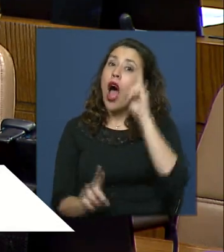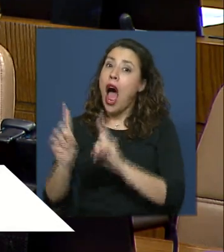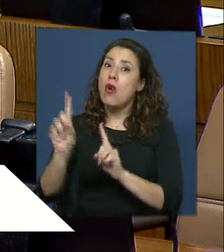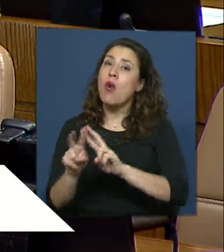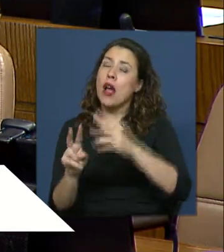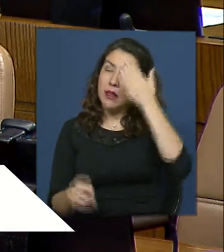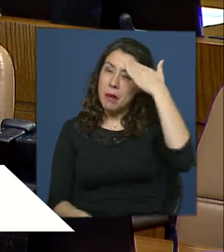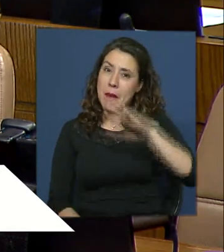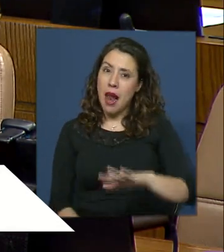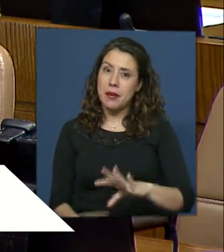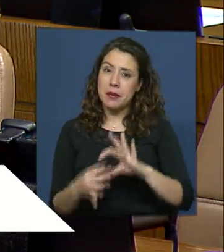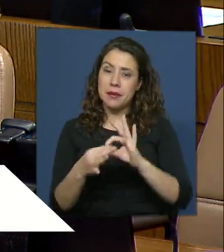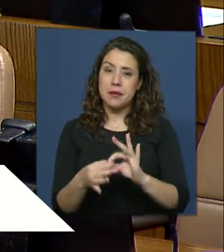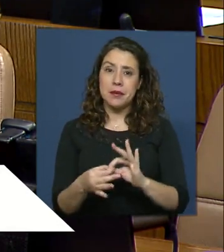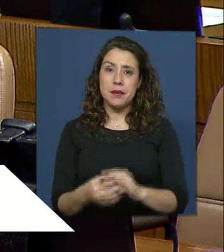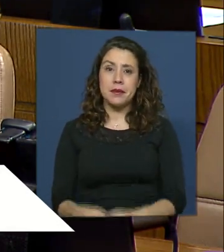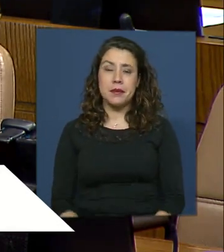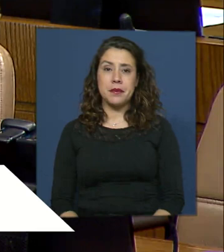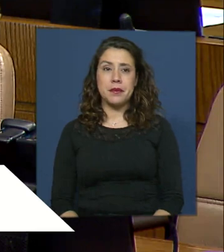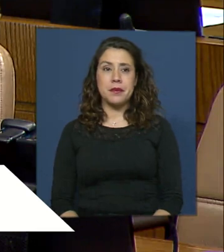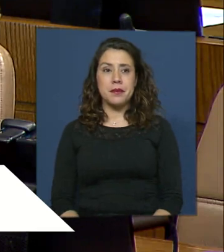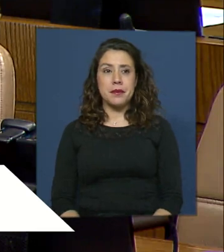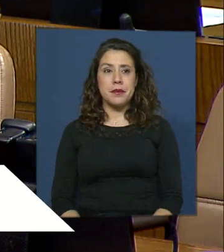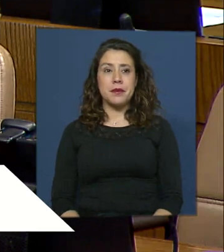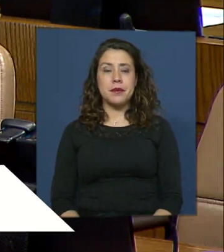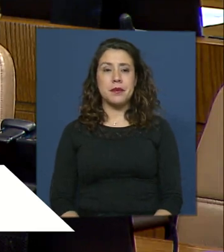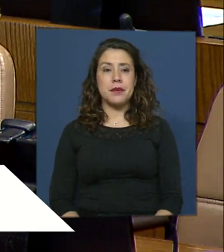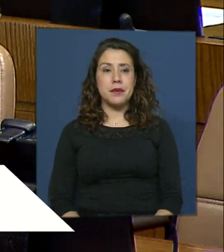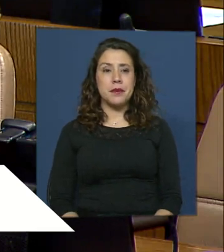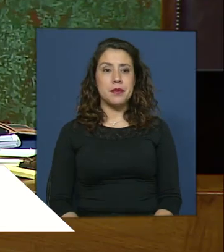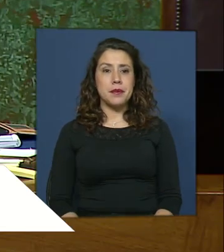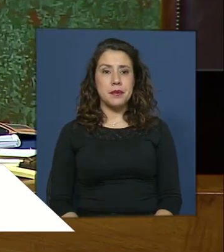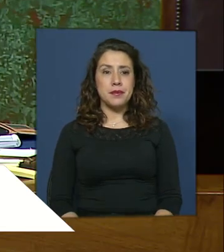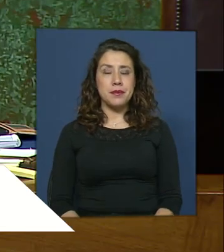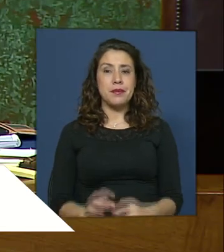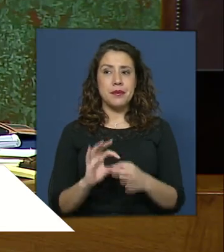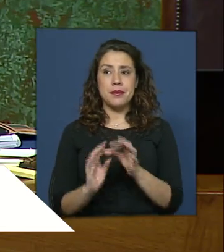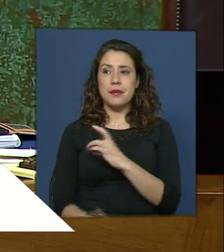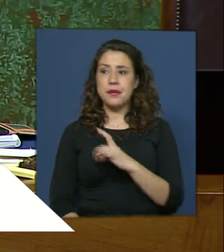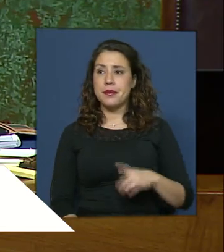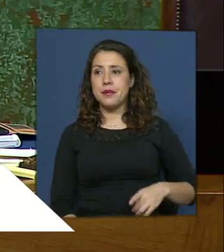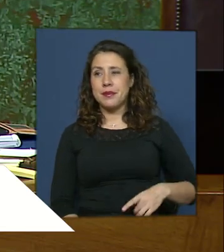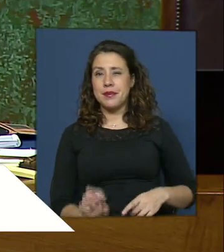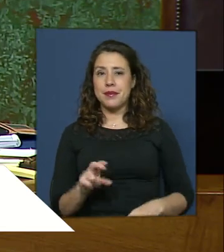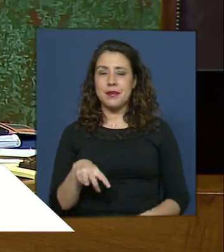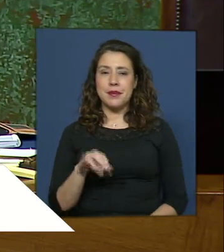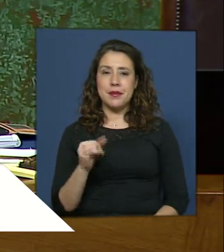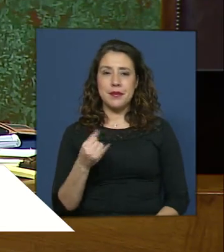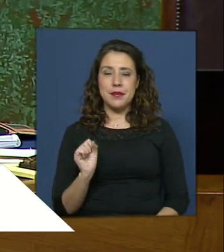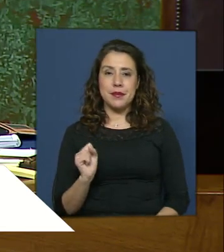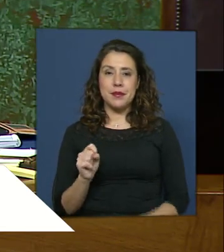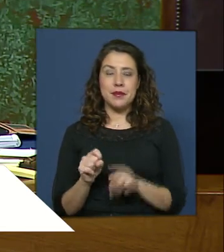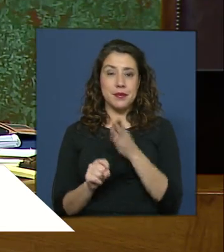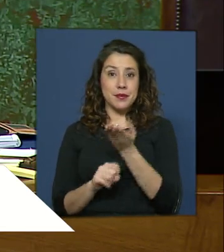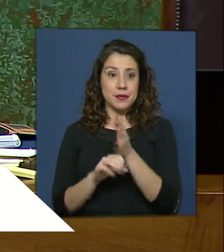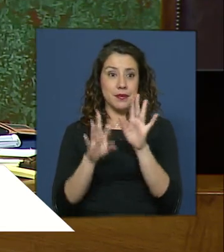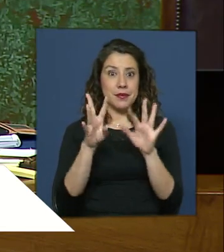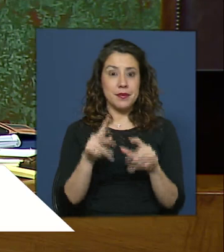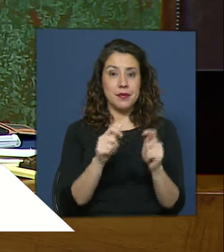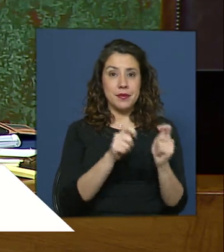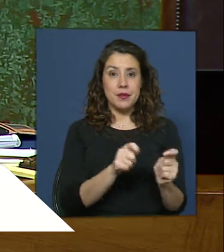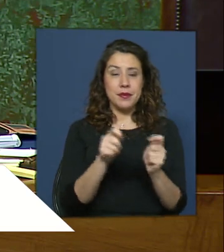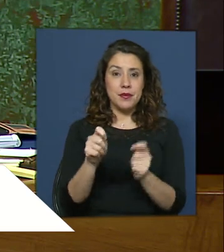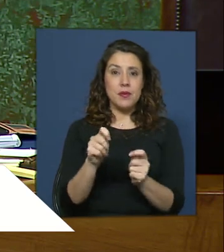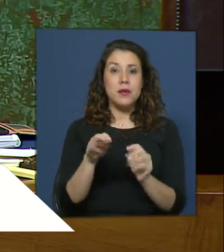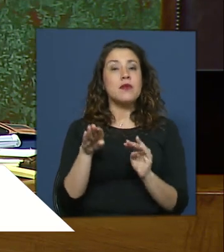mal. Muchas gracias, estimado presidente. Gracias, diputado Fidel Espinosa. Se enviarán los oficios por usted solicitados con la